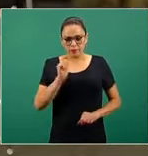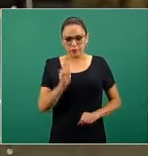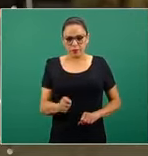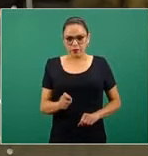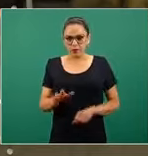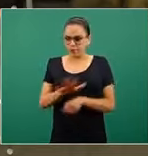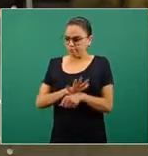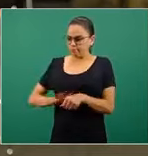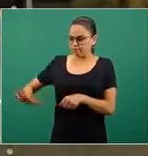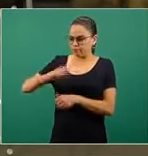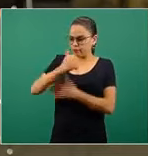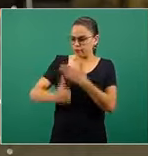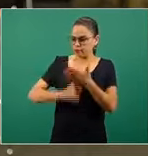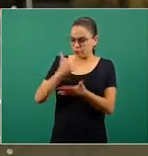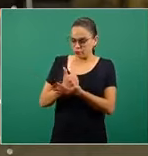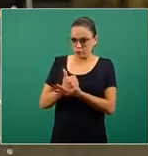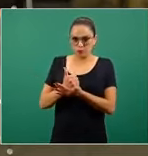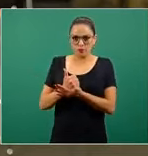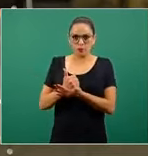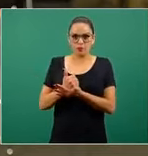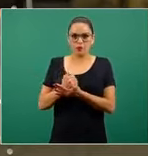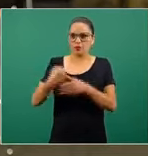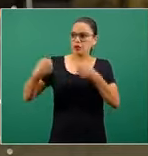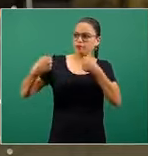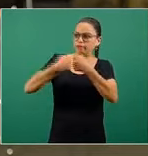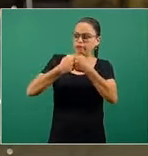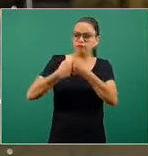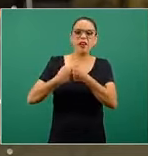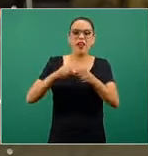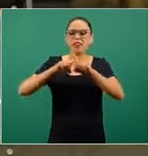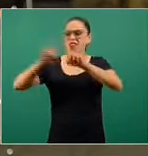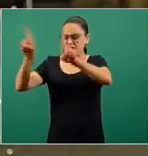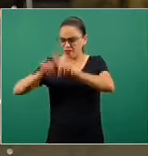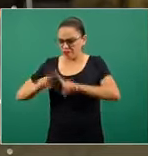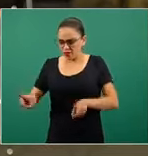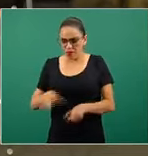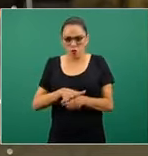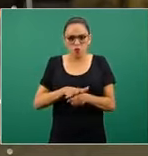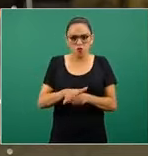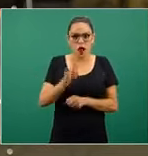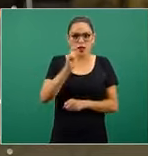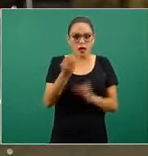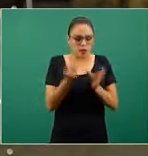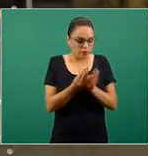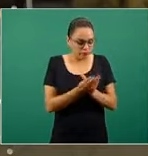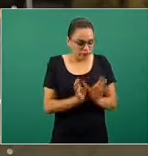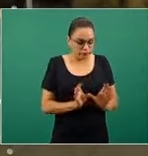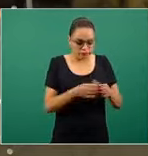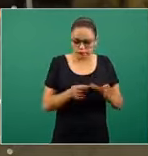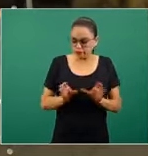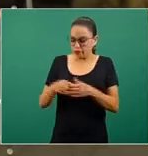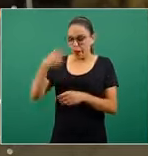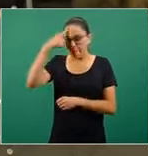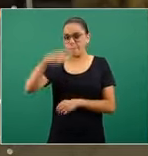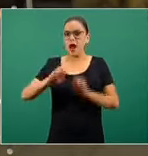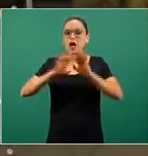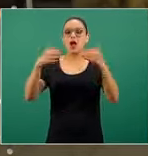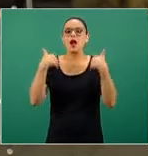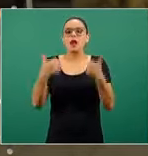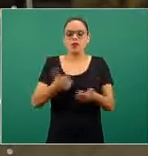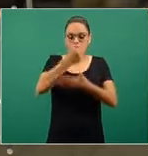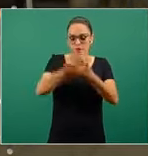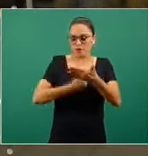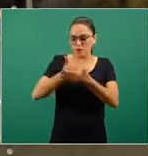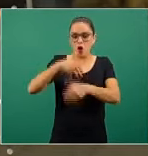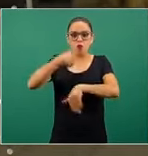metropolitanas y centros urbanos. ¿Cuál es la diferencia de esa categoría? Nada más para tener claro en los números de la letalidad